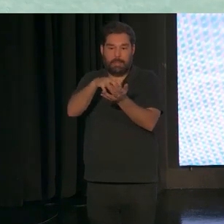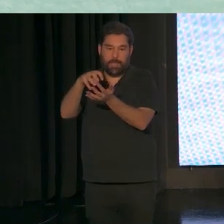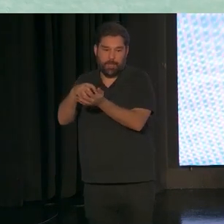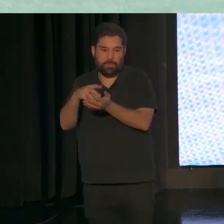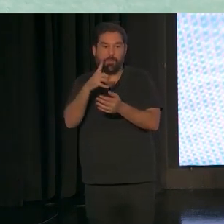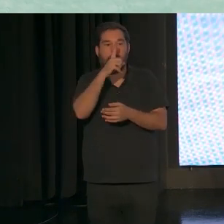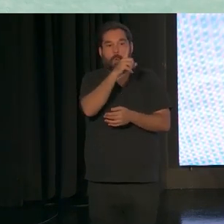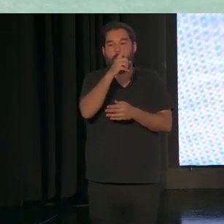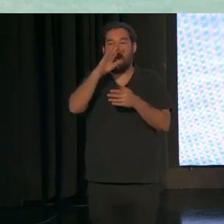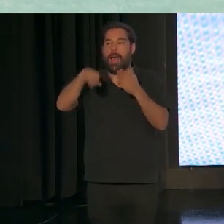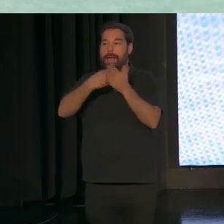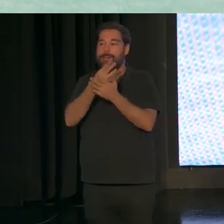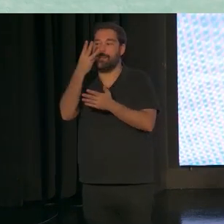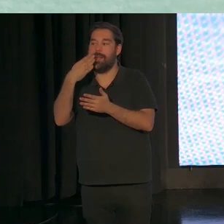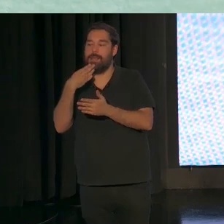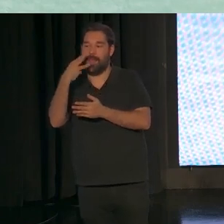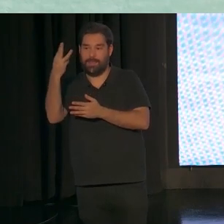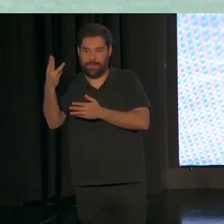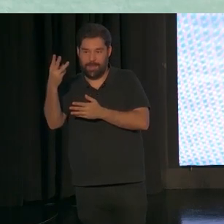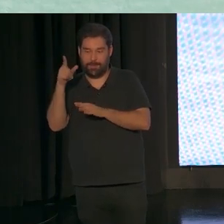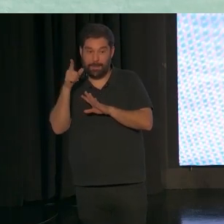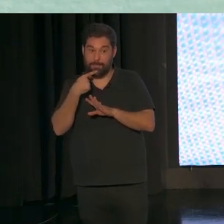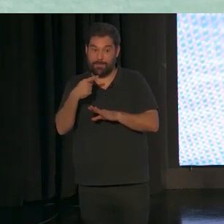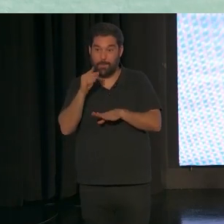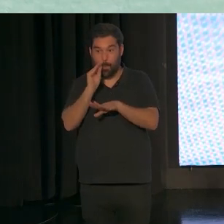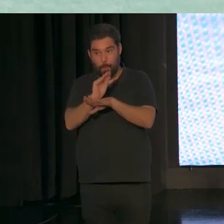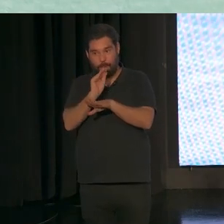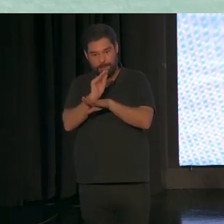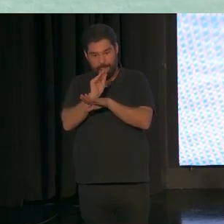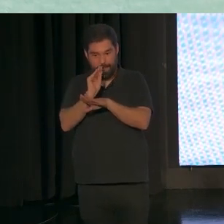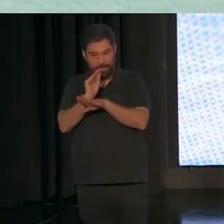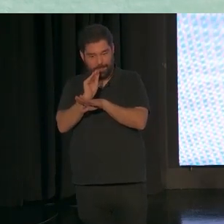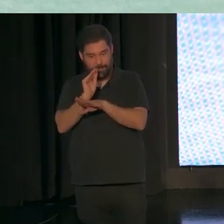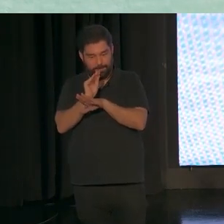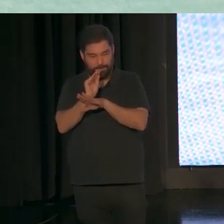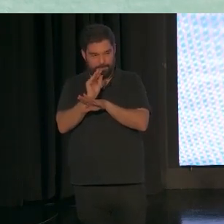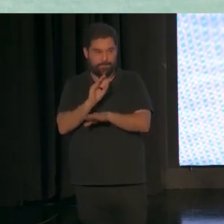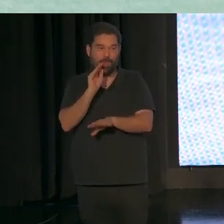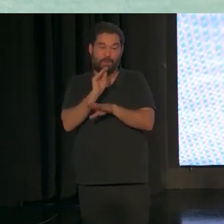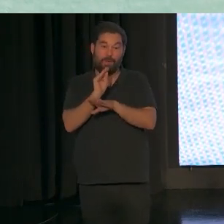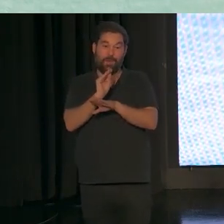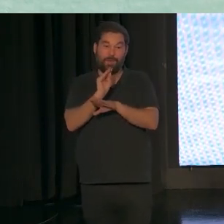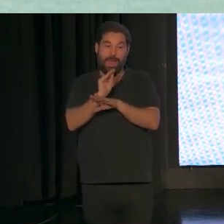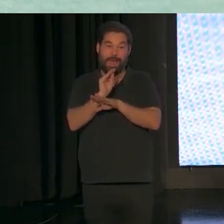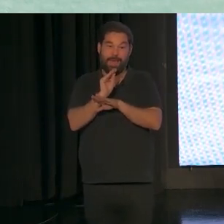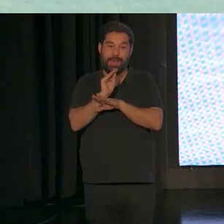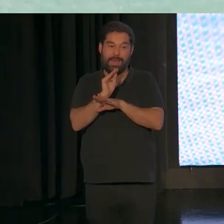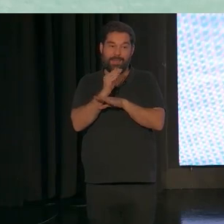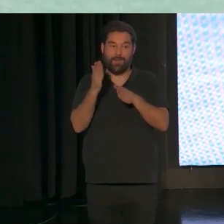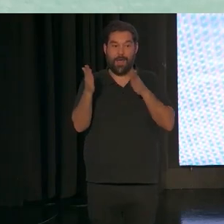años que yo ahí digo cuidadito cuidadito cuidadito no hagamos del